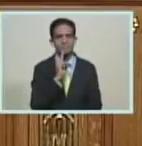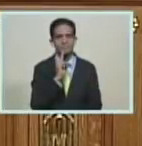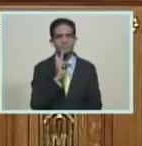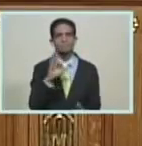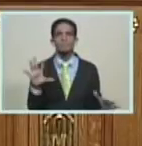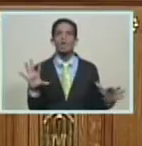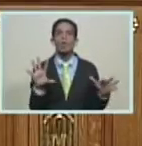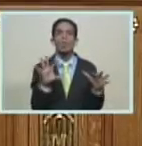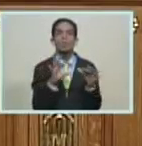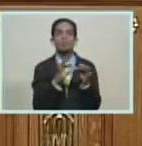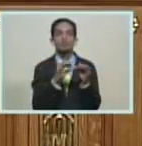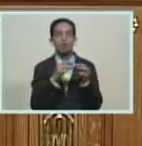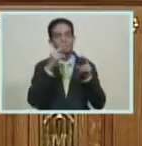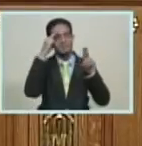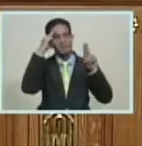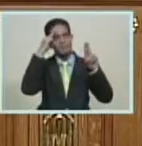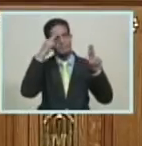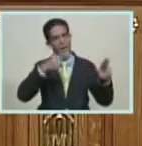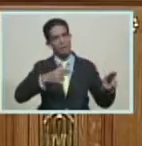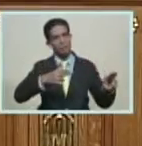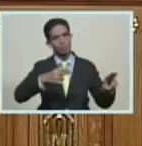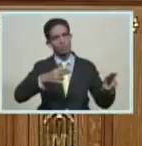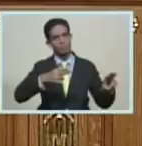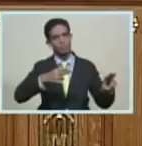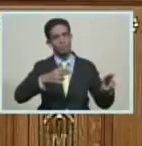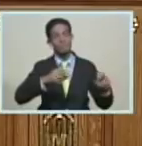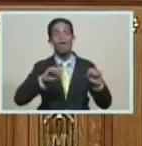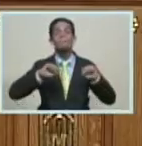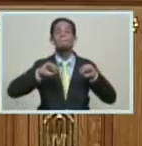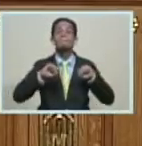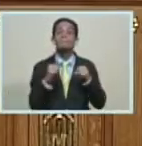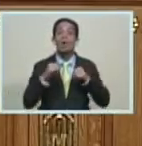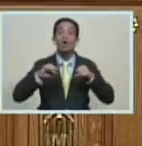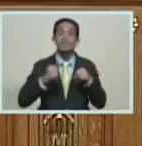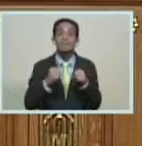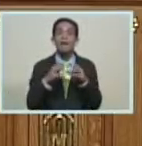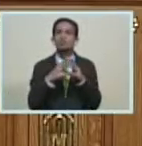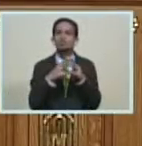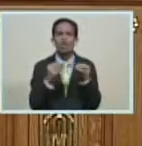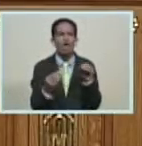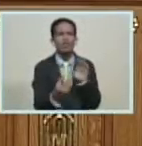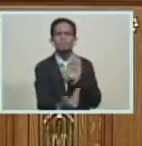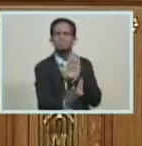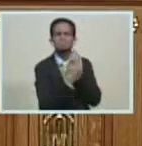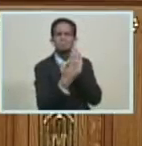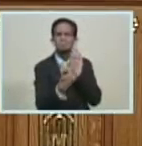unión bajo el respeto. En Bogotá todos los sectores políticos nos atacan.